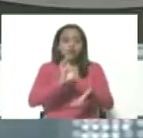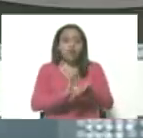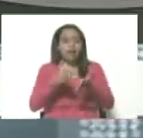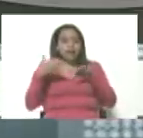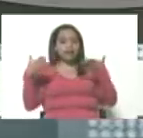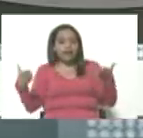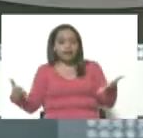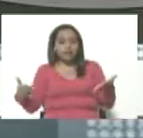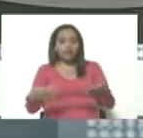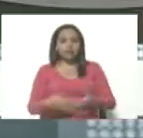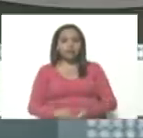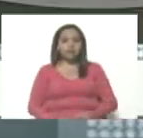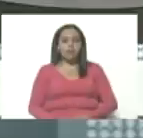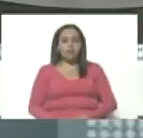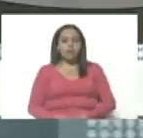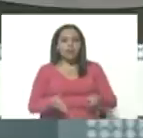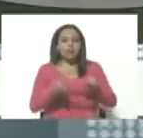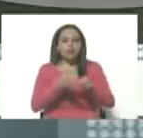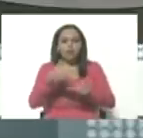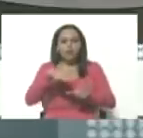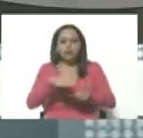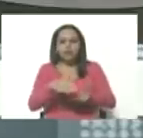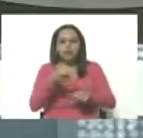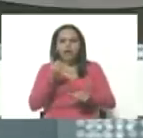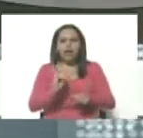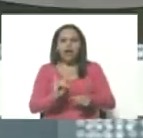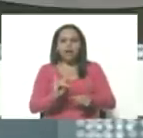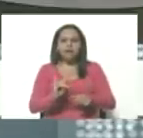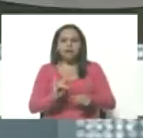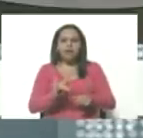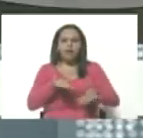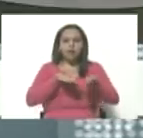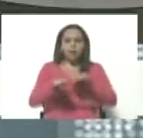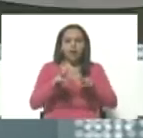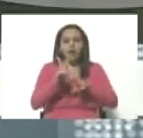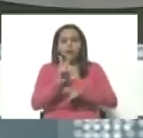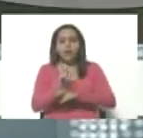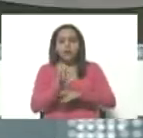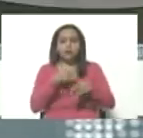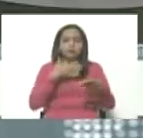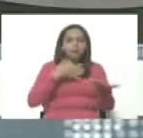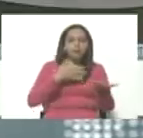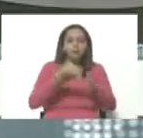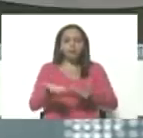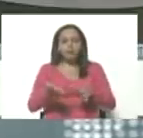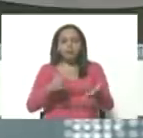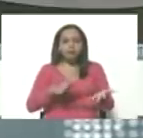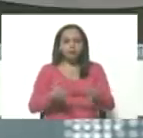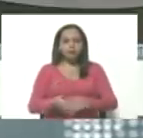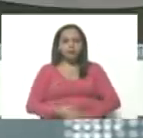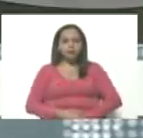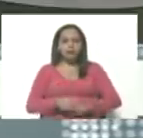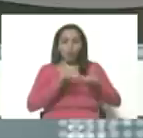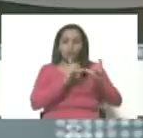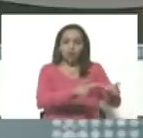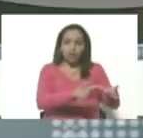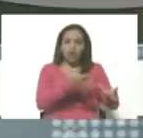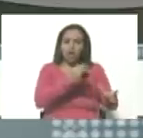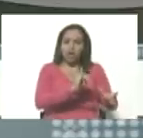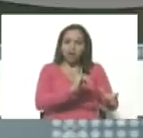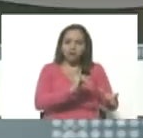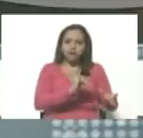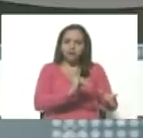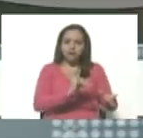salvo en algunas ciudades grandes donde se relajó el jueves y el viernes. La cuarentena estuvo